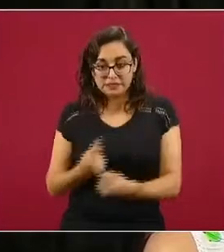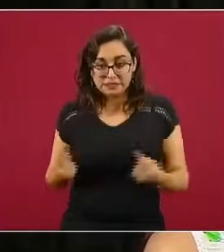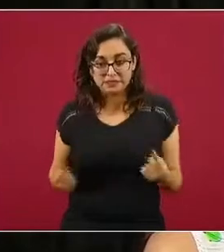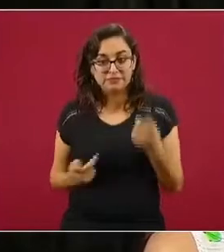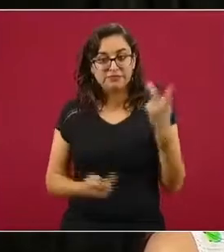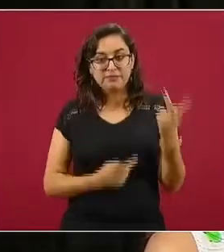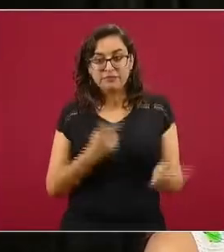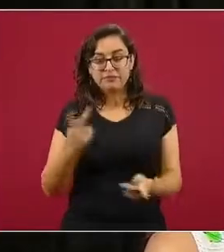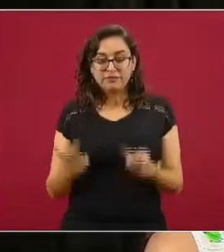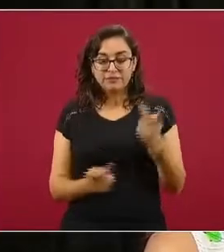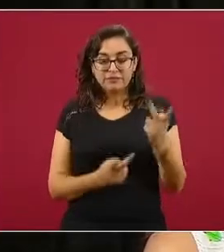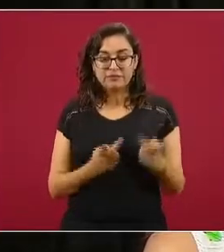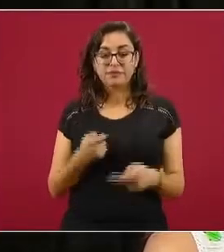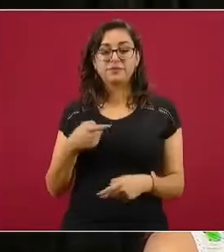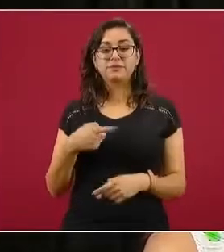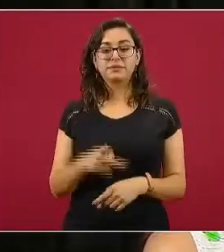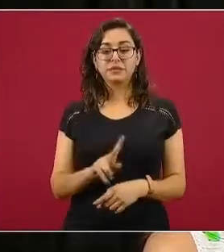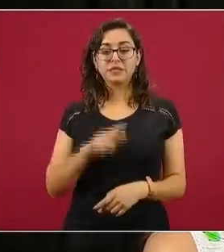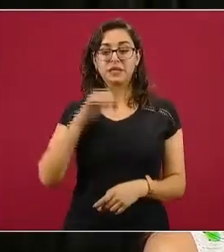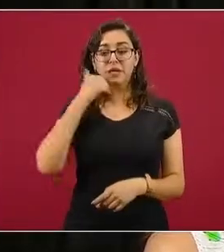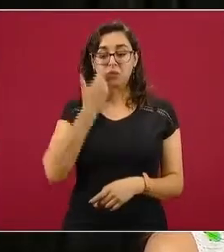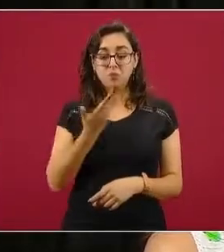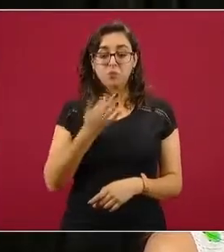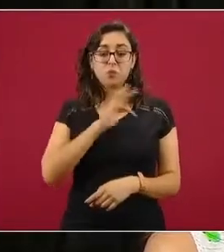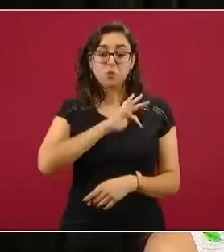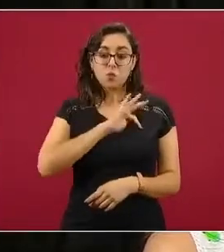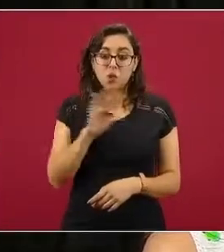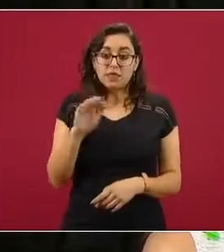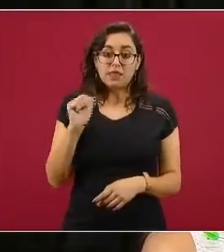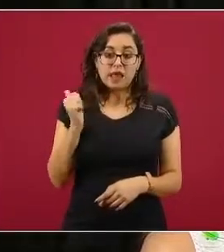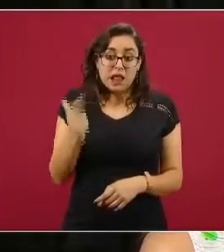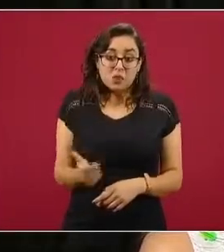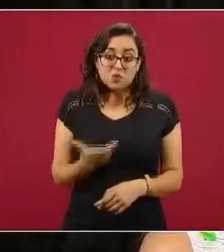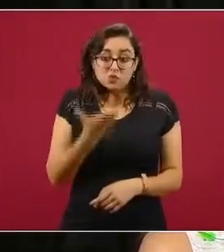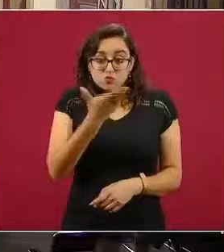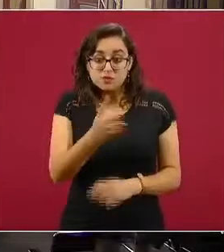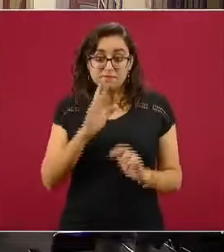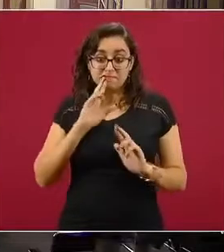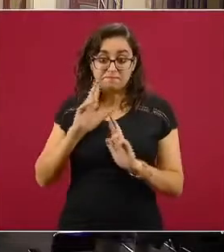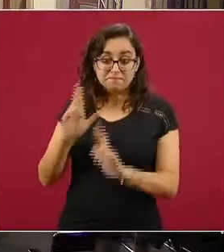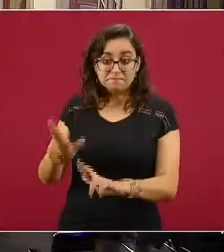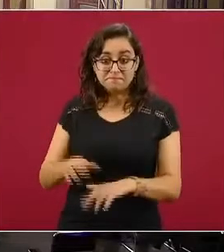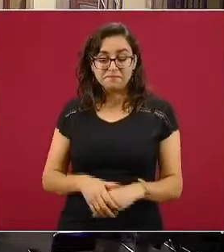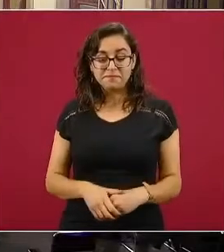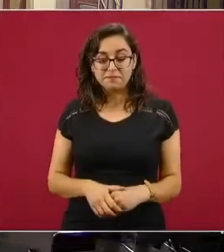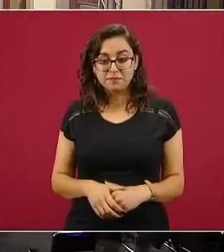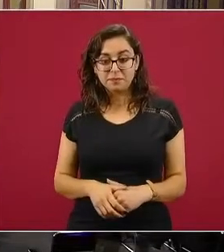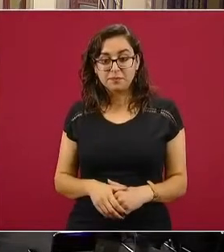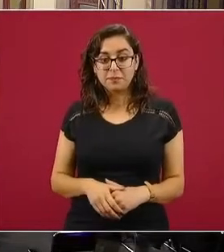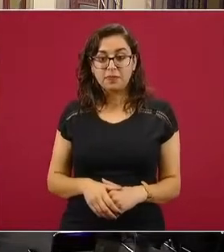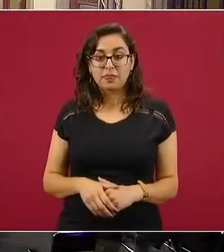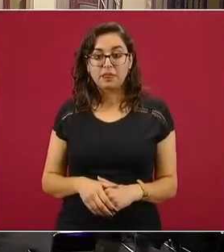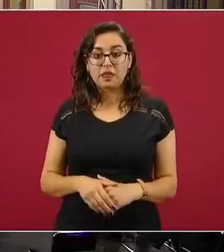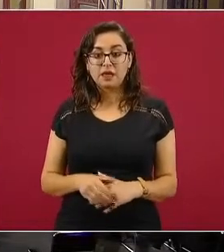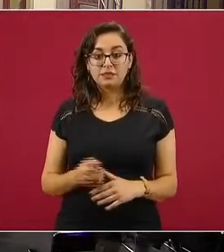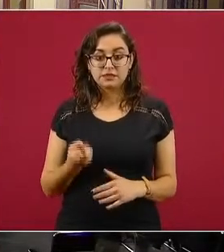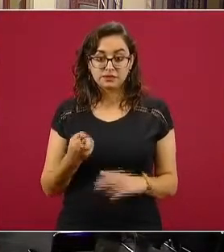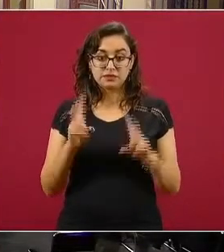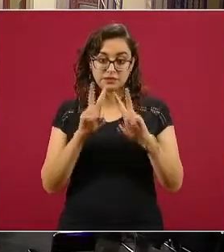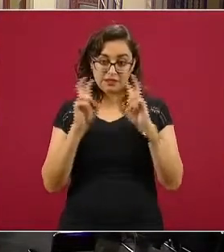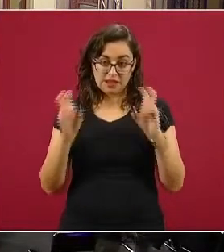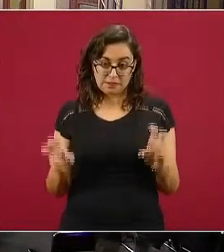sus preguntas, pero quisieran ver si pudiera haber una posibilidad. Eso es por un lado, y si